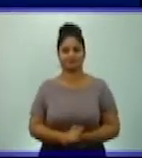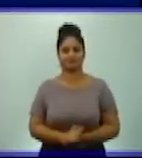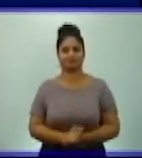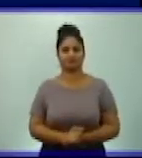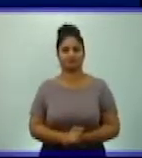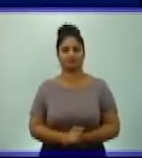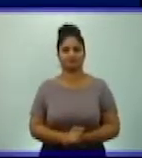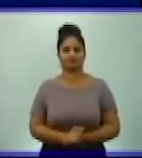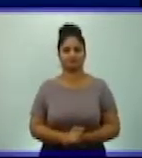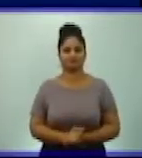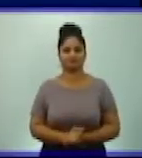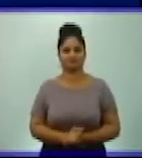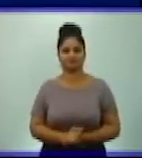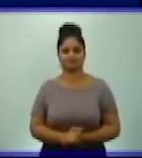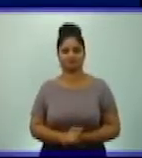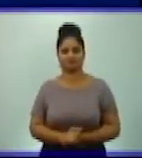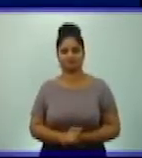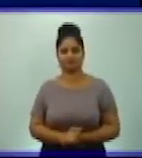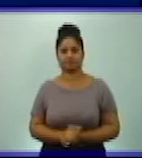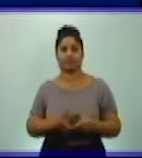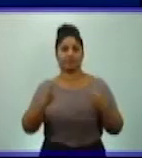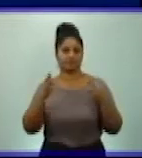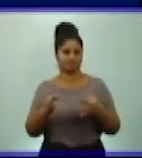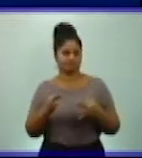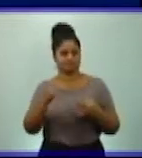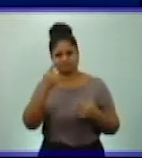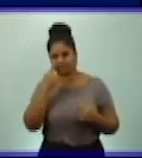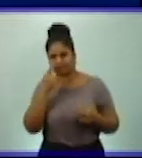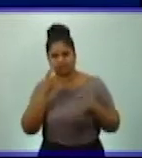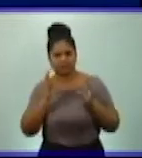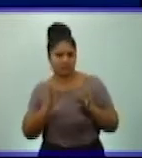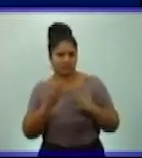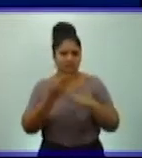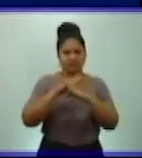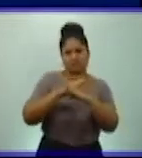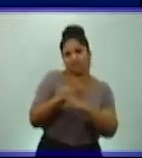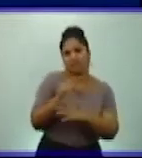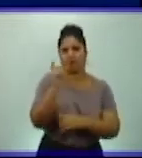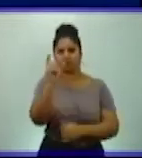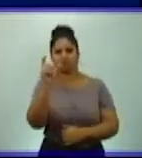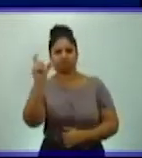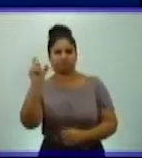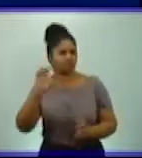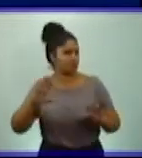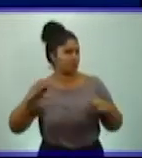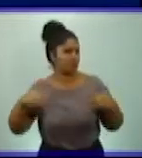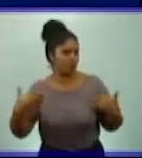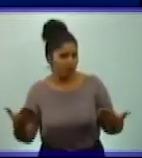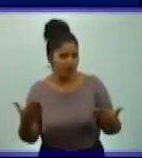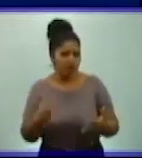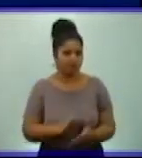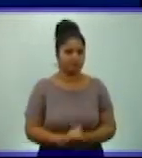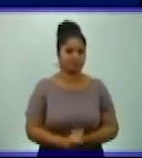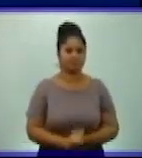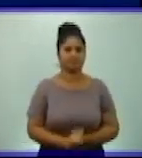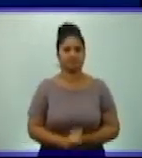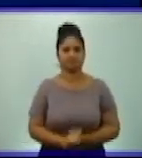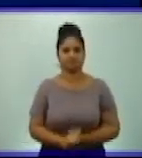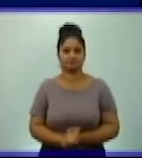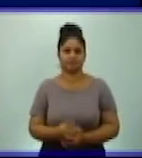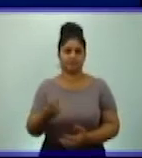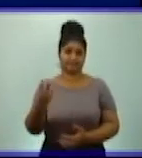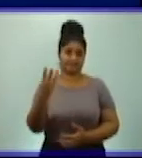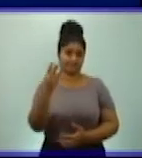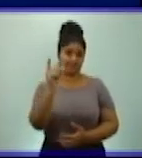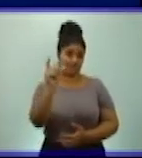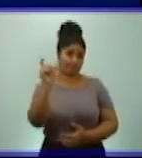hay un encabalgamiento de los versos. Da continuidad al verso anterior, porque no hay un signo de puntuación, porque la idea continúa. Ni el vil